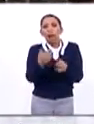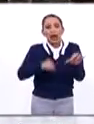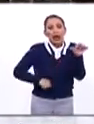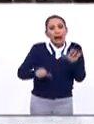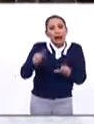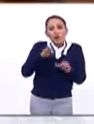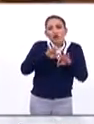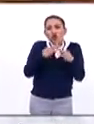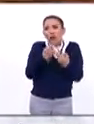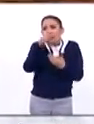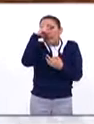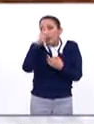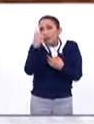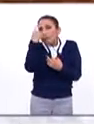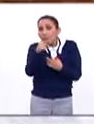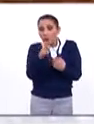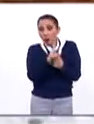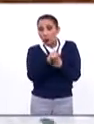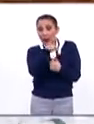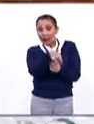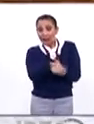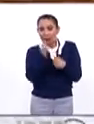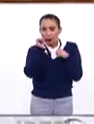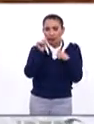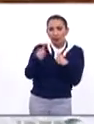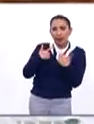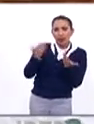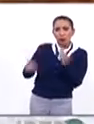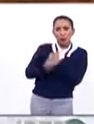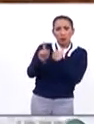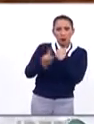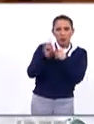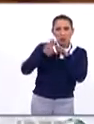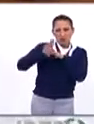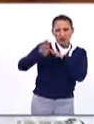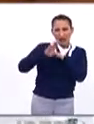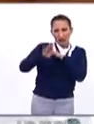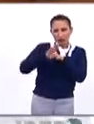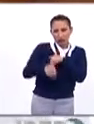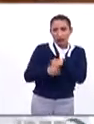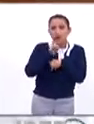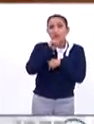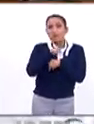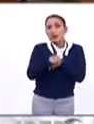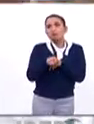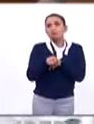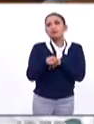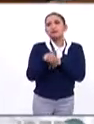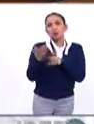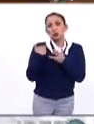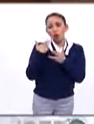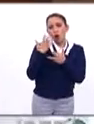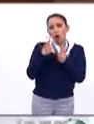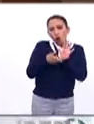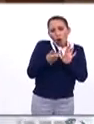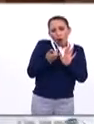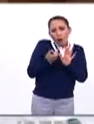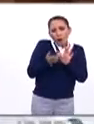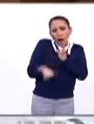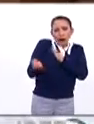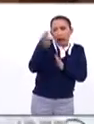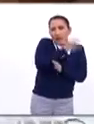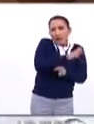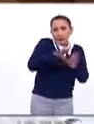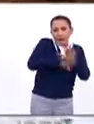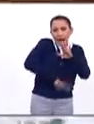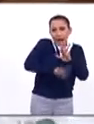dinámica de México como un país que atiende al fenómeno migratorio, ¿no? Y también, bueno, pues regresar a los